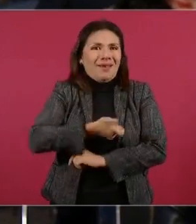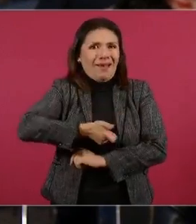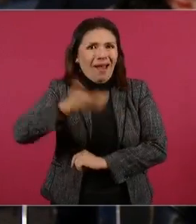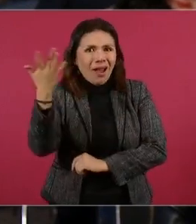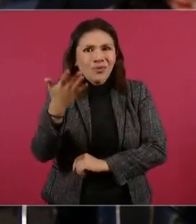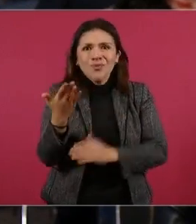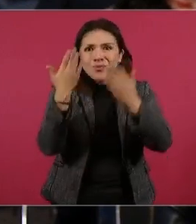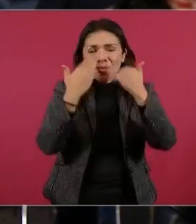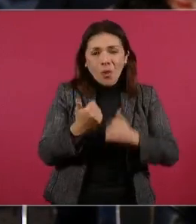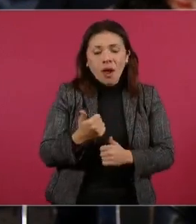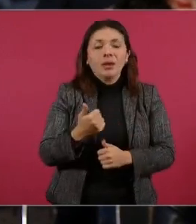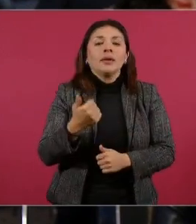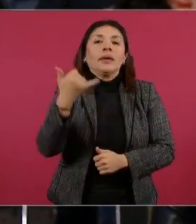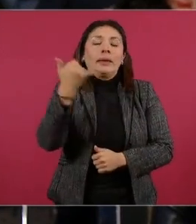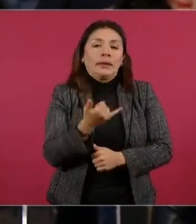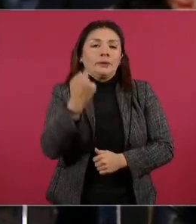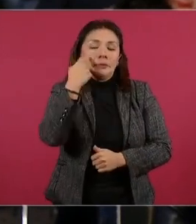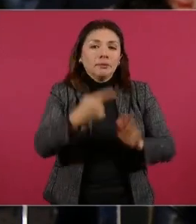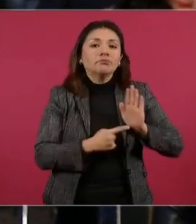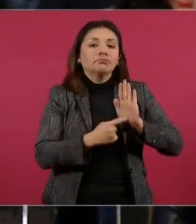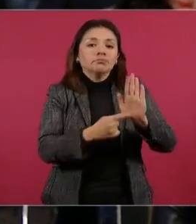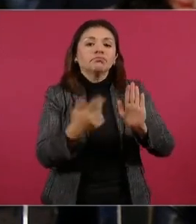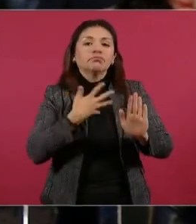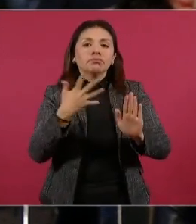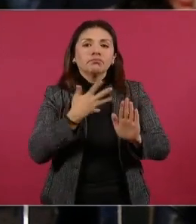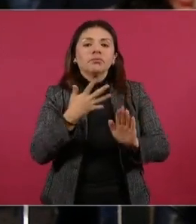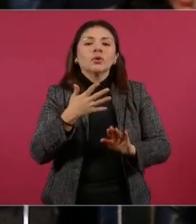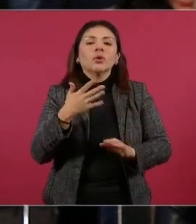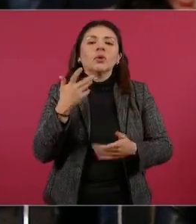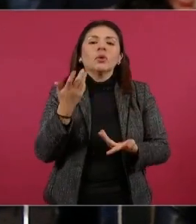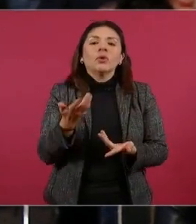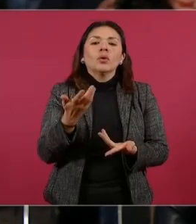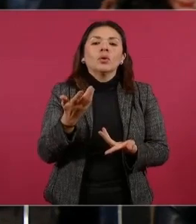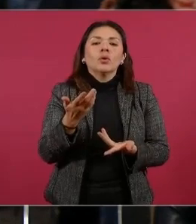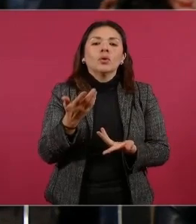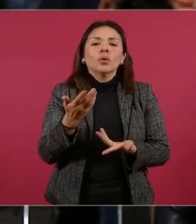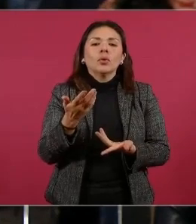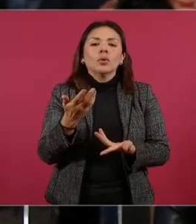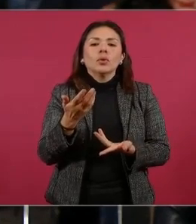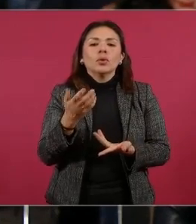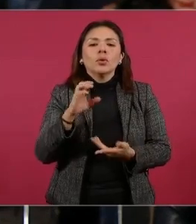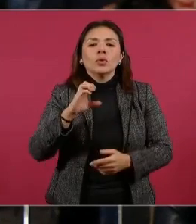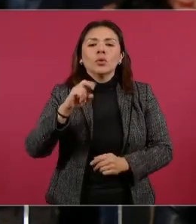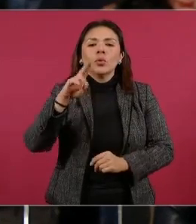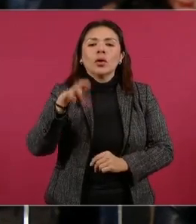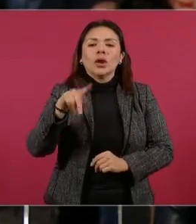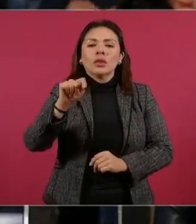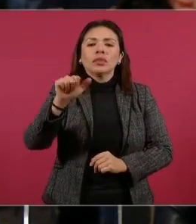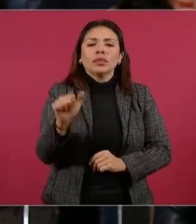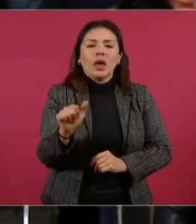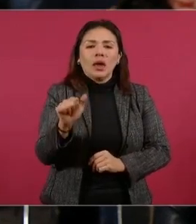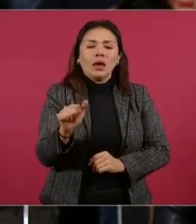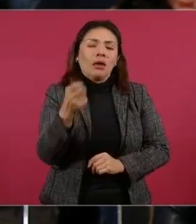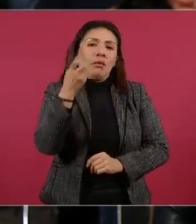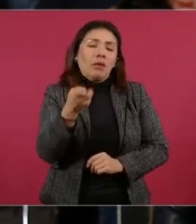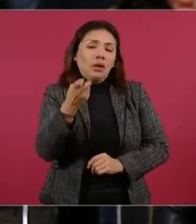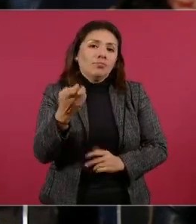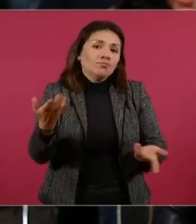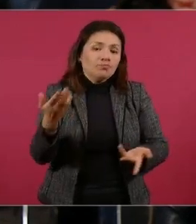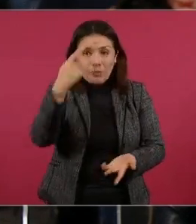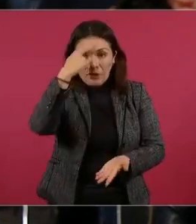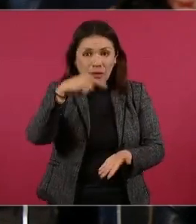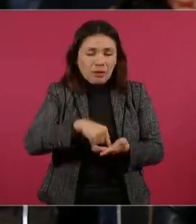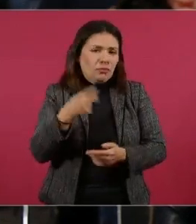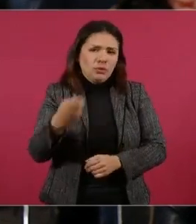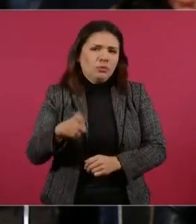y pues nos comparten pues algunas cuentas este eh que creo señor presidente no